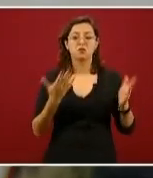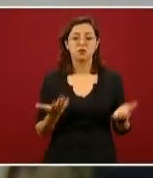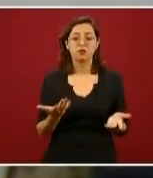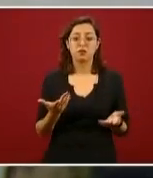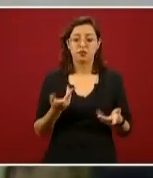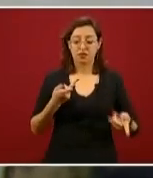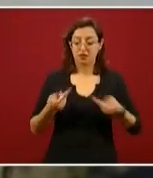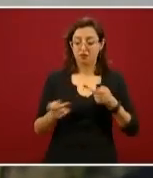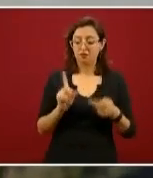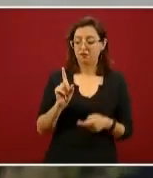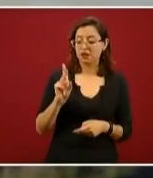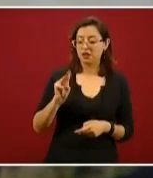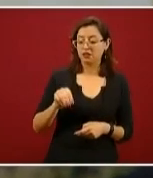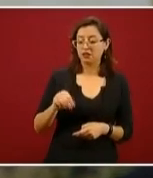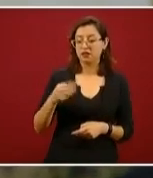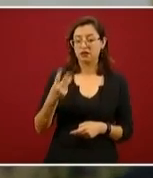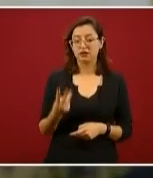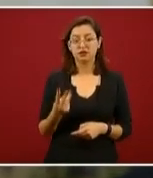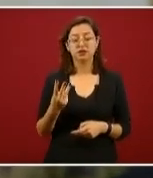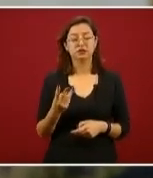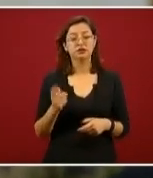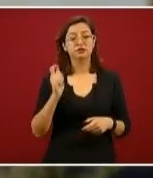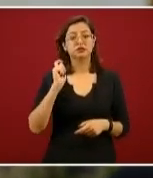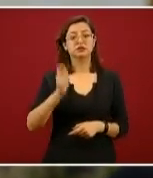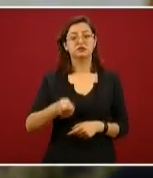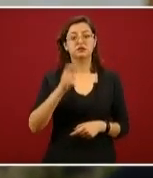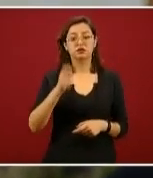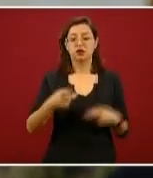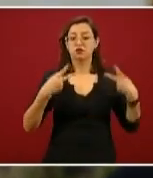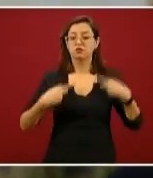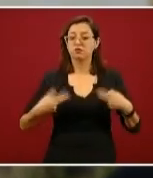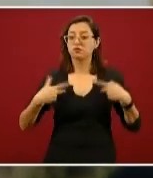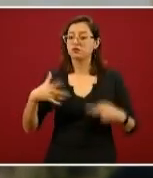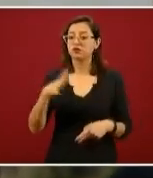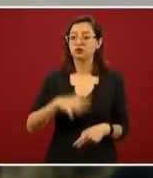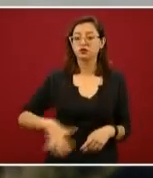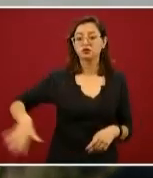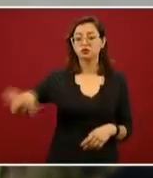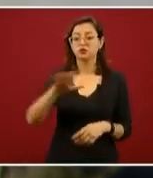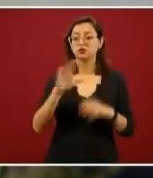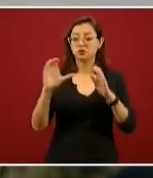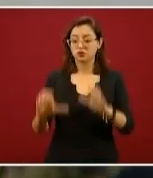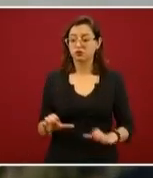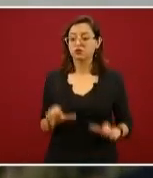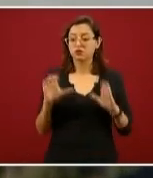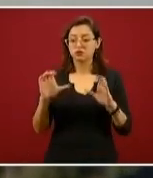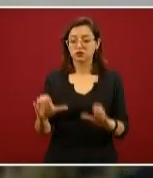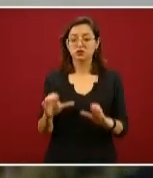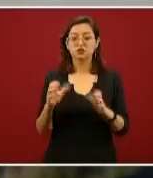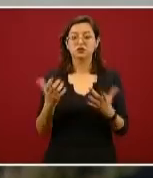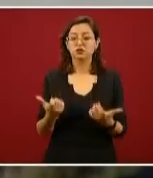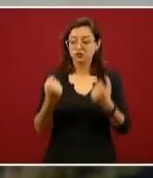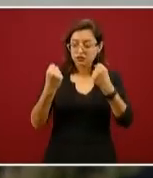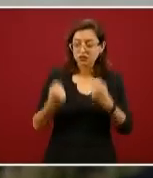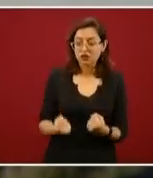aplicación de este plan DN3, pues es dar la seguridad, proporcionar el